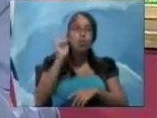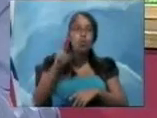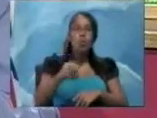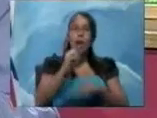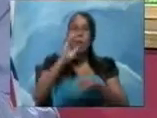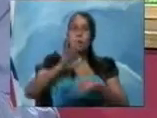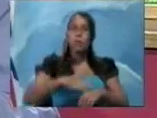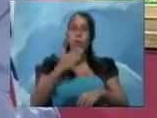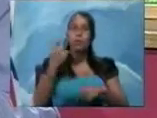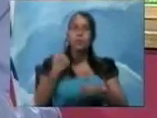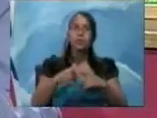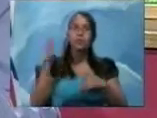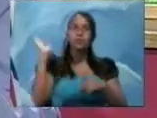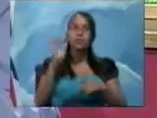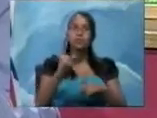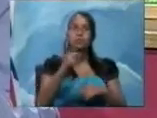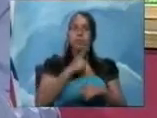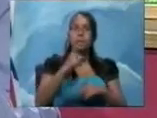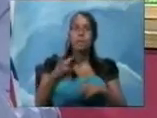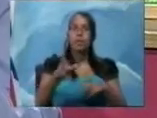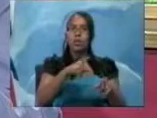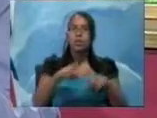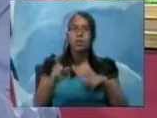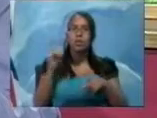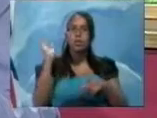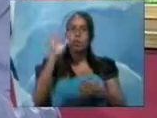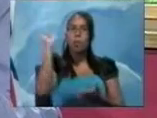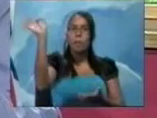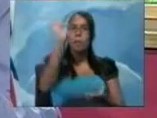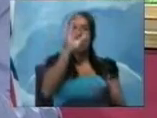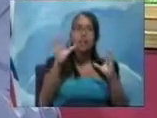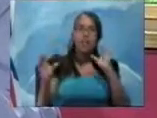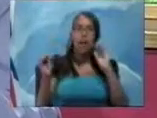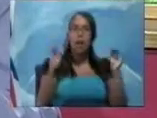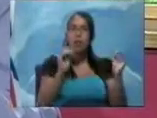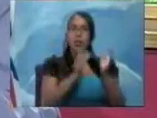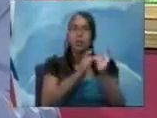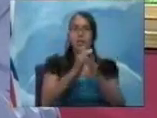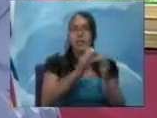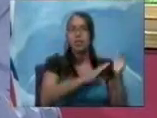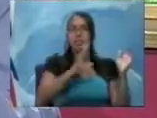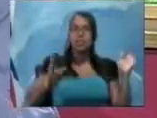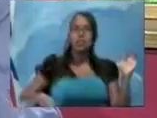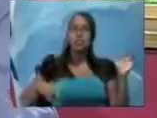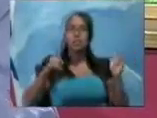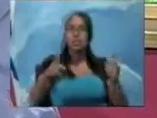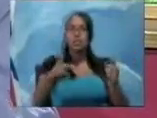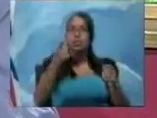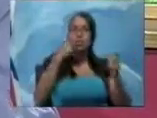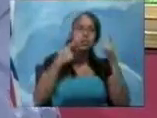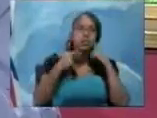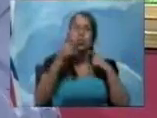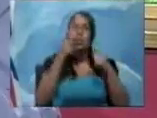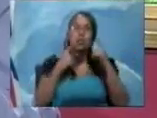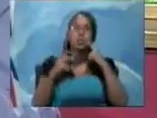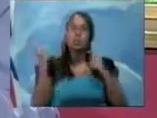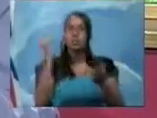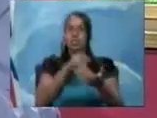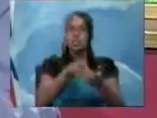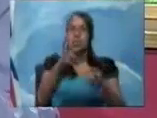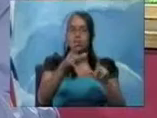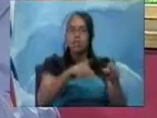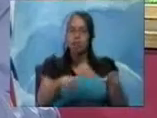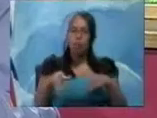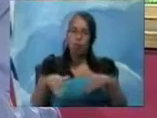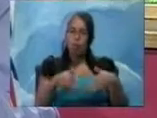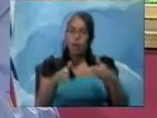vino una campaña al barrio vino un predicador y le habló de Cristo ese ese borrachito llorando llegó ahí a a los caminos